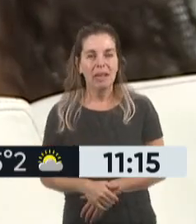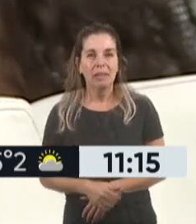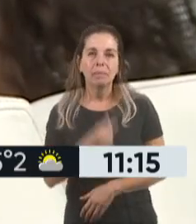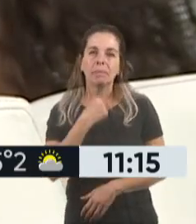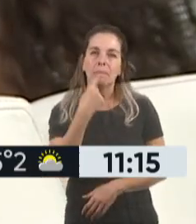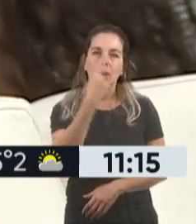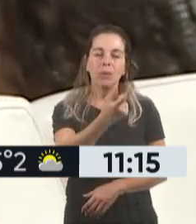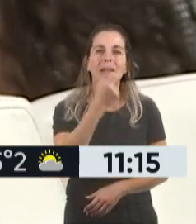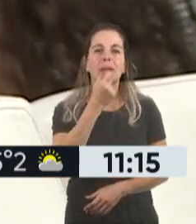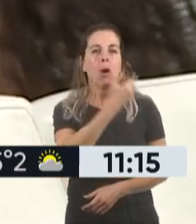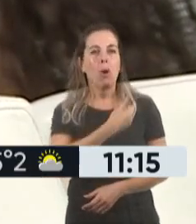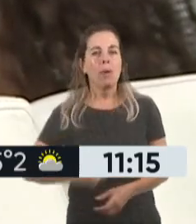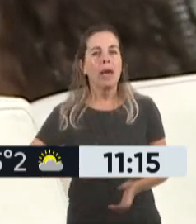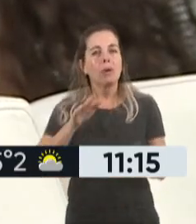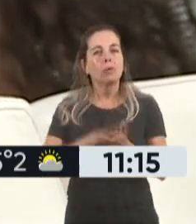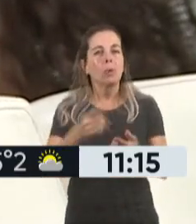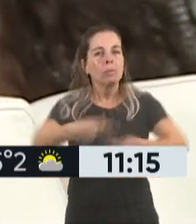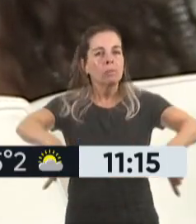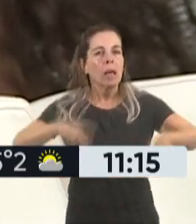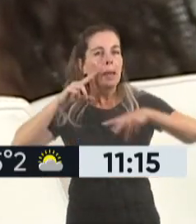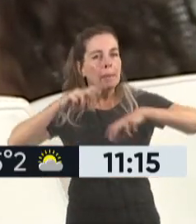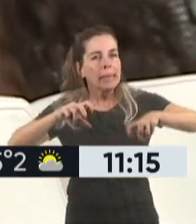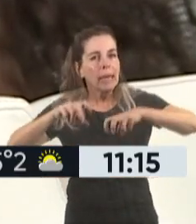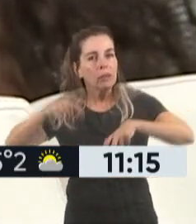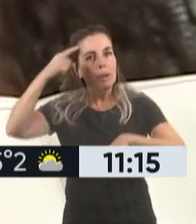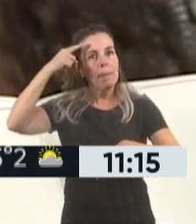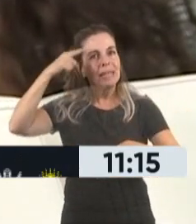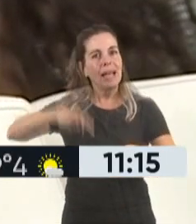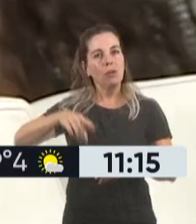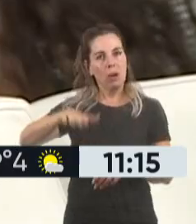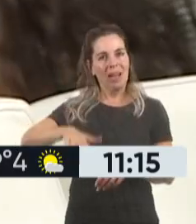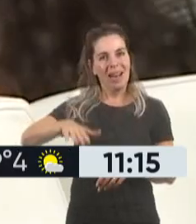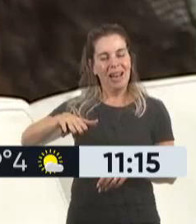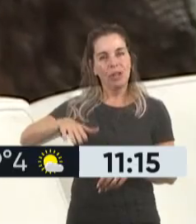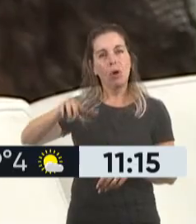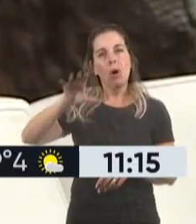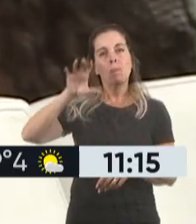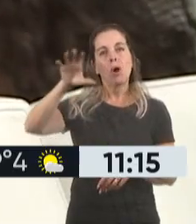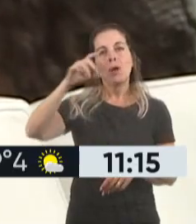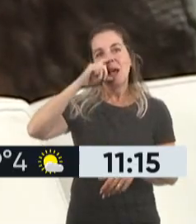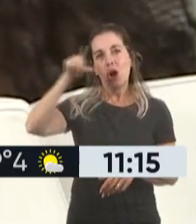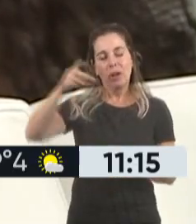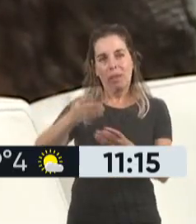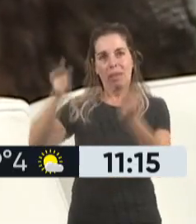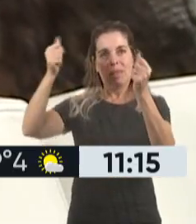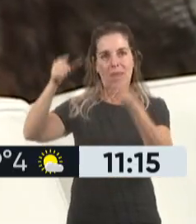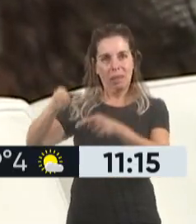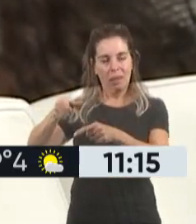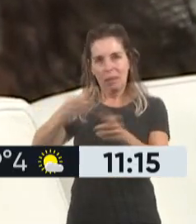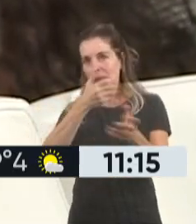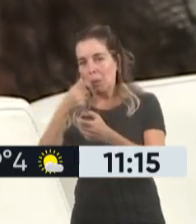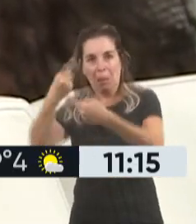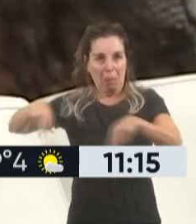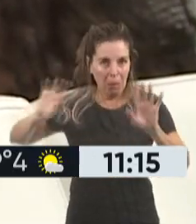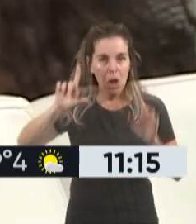si el gobierno, en base a las investigaciones, cree que Loan Peña, el menor que está desaparecido en la provincia de Corrientes, está en la Argentina o